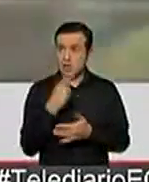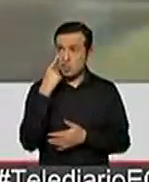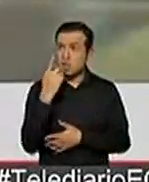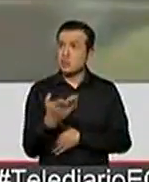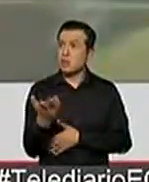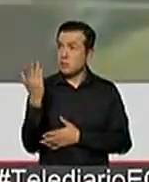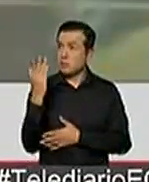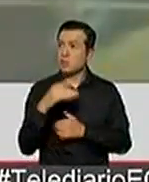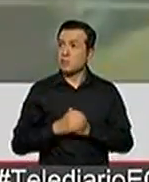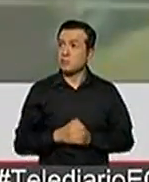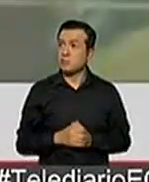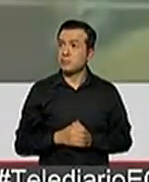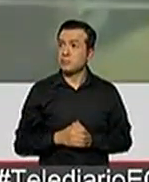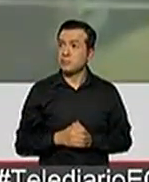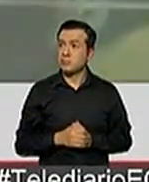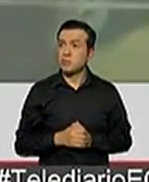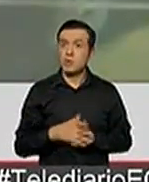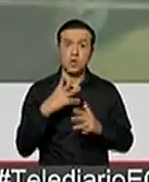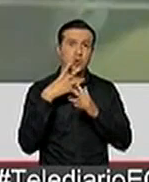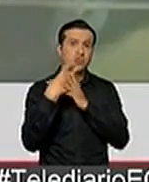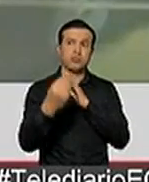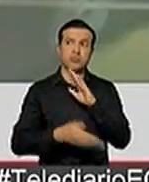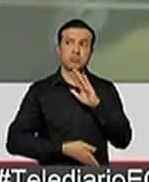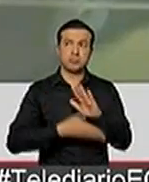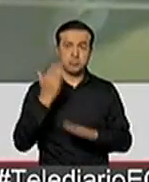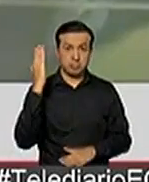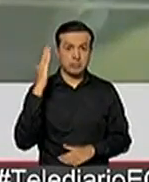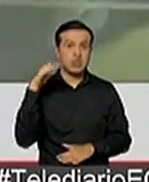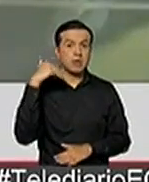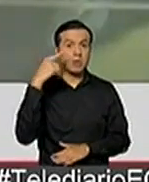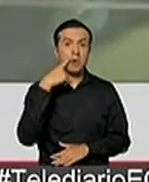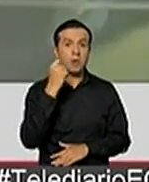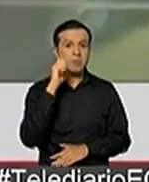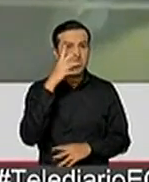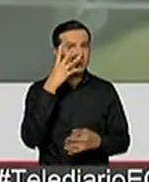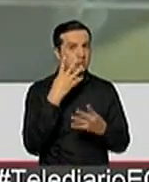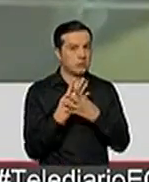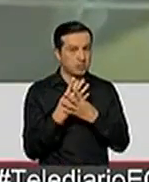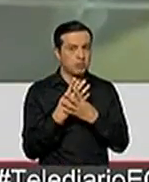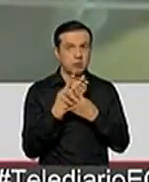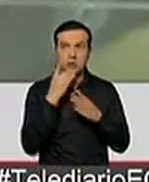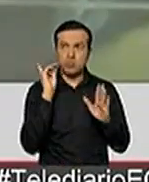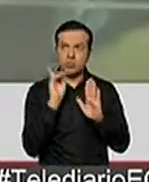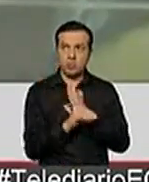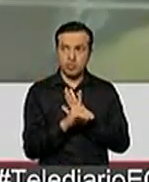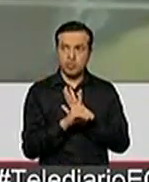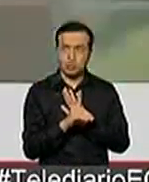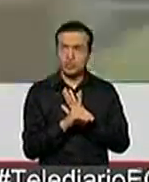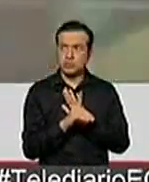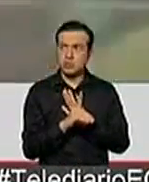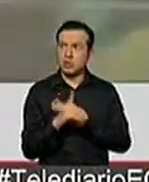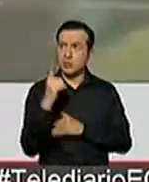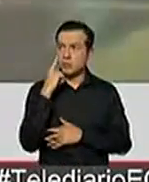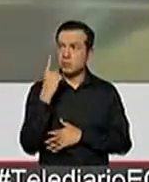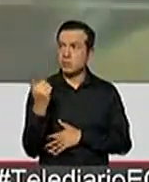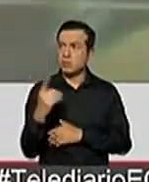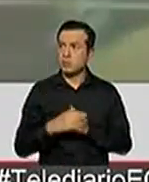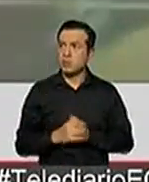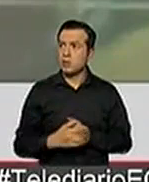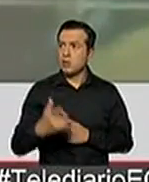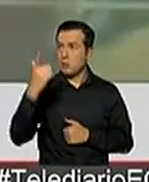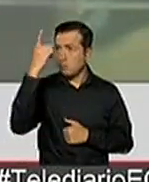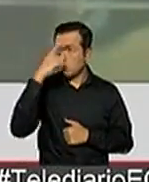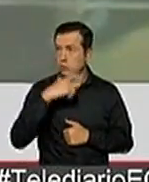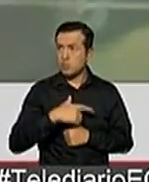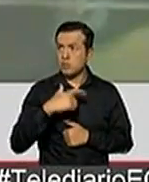permitida, y su pasajera huyeron después del incidente. Más tarde, el hombre fue arrestado y acusado de agresión con agravantes. El conductor del